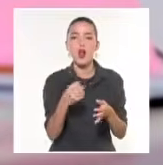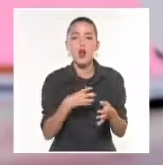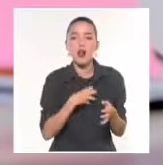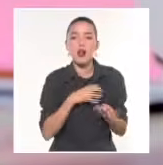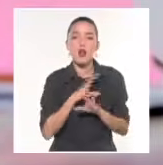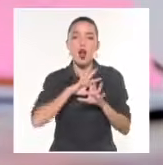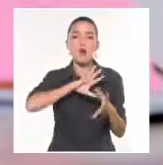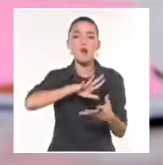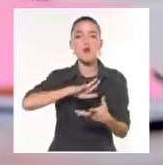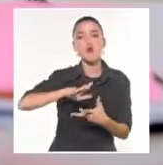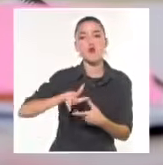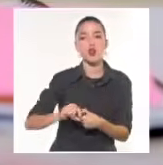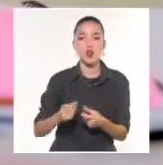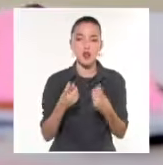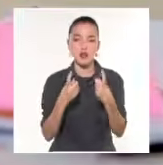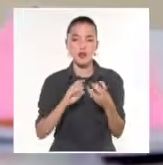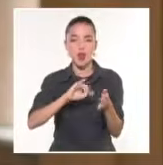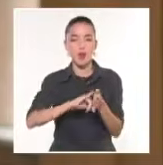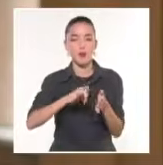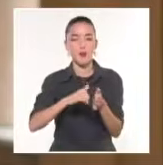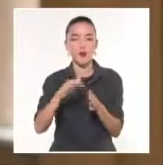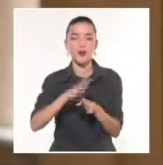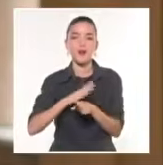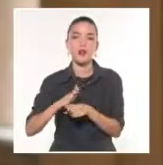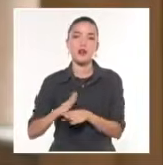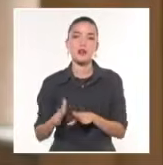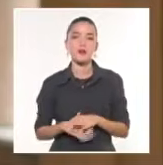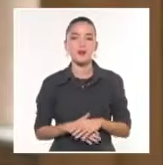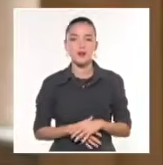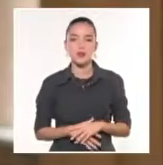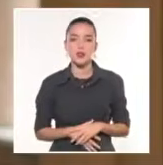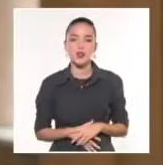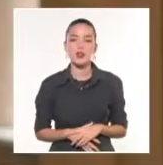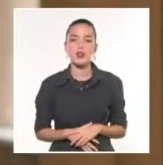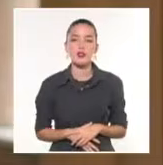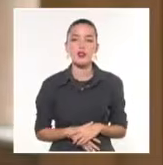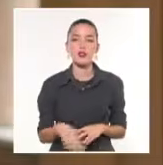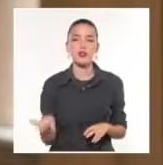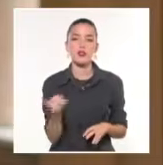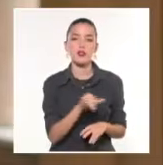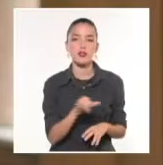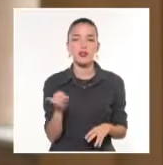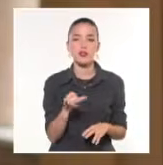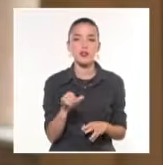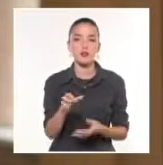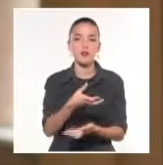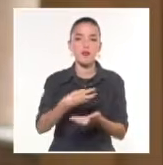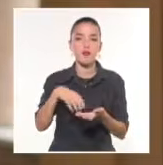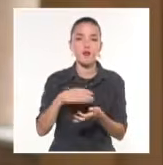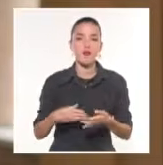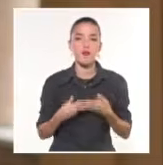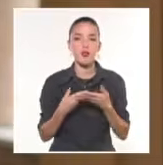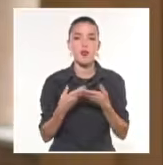las necesidades de cada proyecto. Poder determinar correctamente cuándo sea apropiado utilizar Cecilia y cuándo no, también va a ser